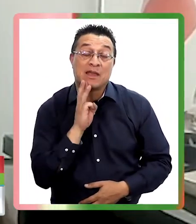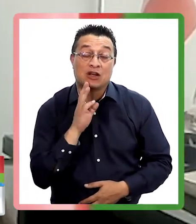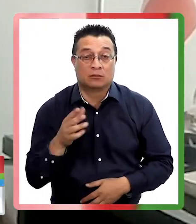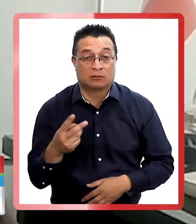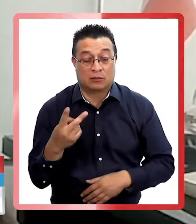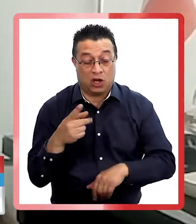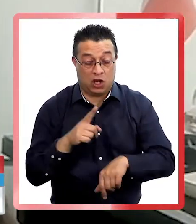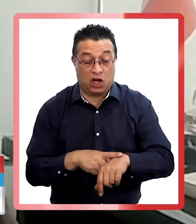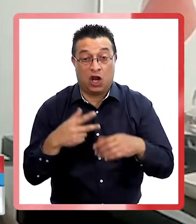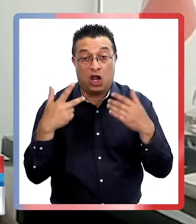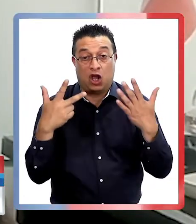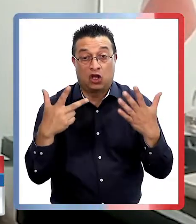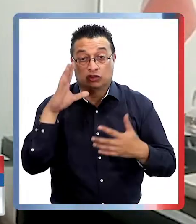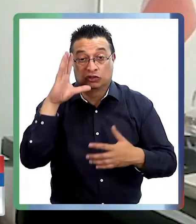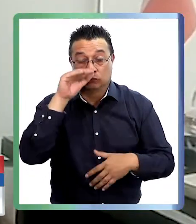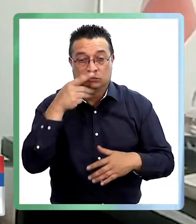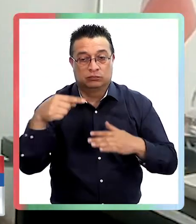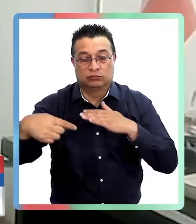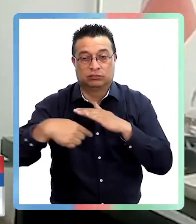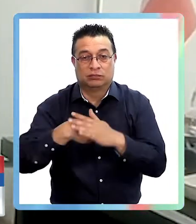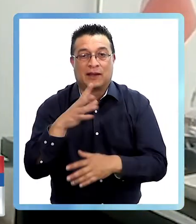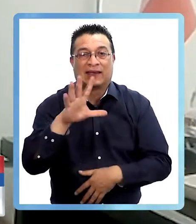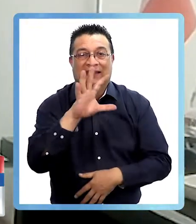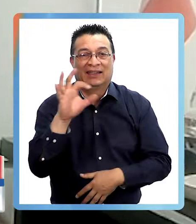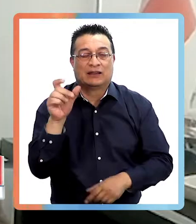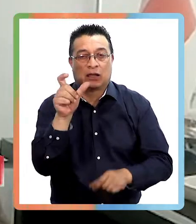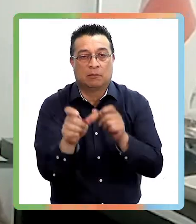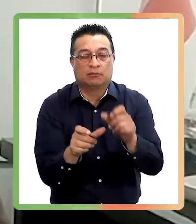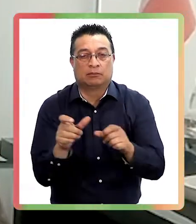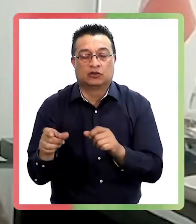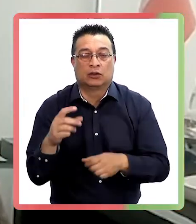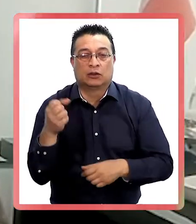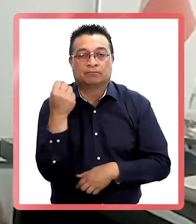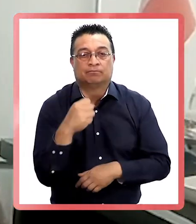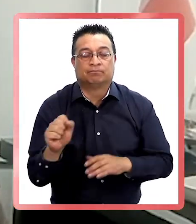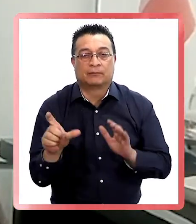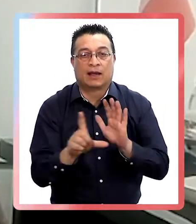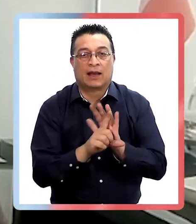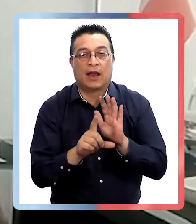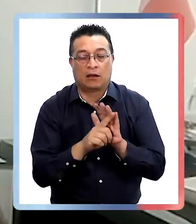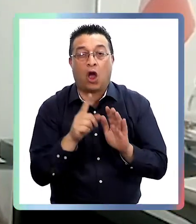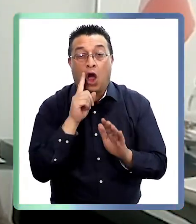a eso de las 20 horas, ingresó más de 500 migrantes al país de manera irregular,